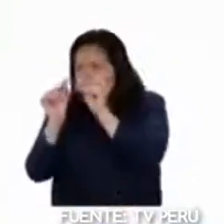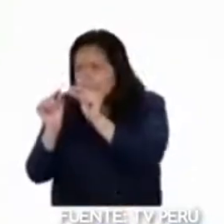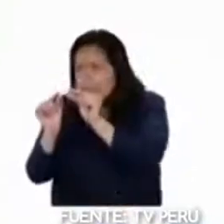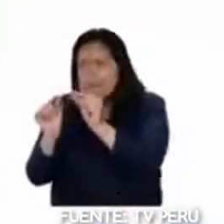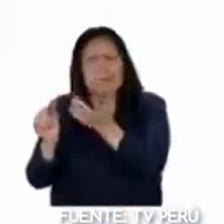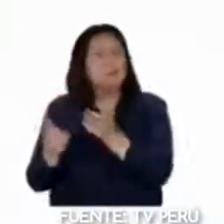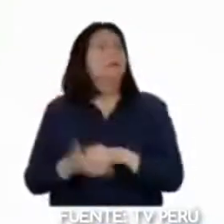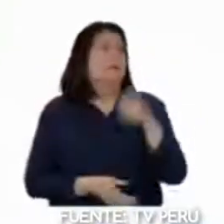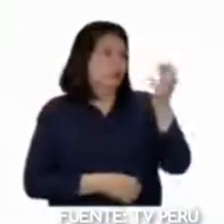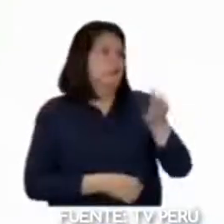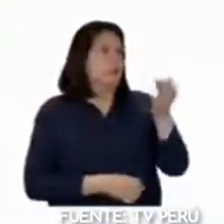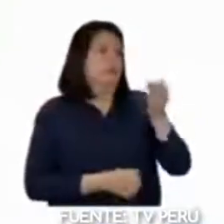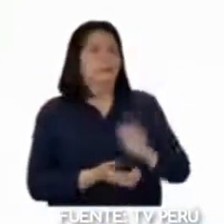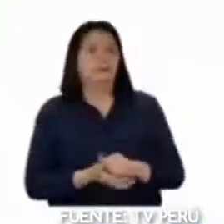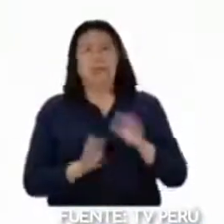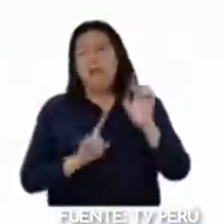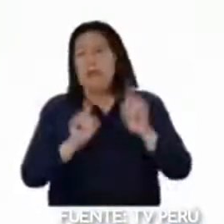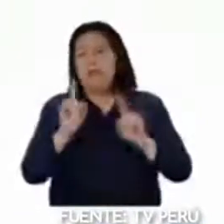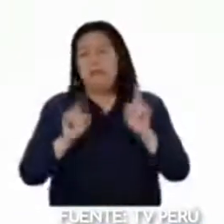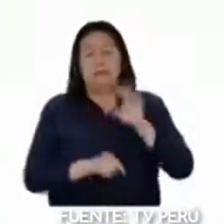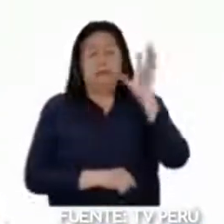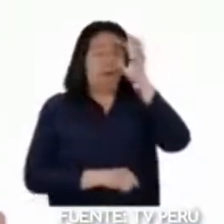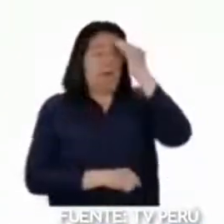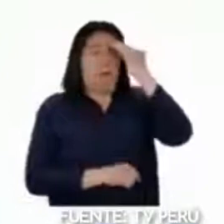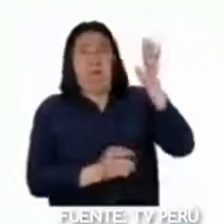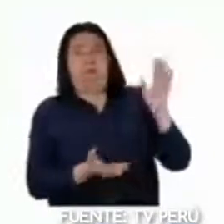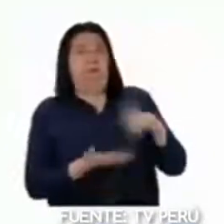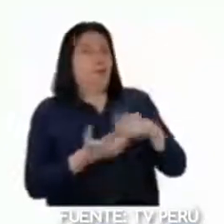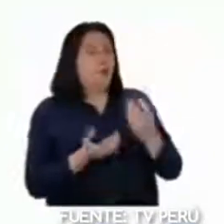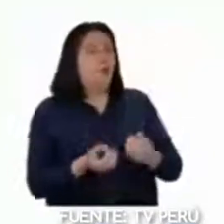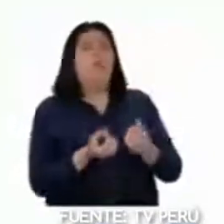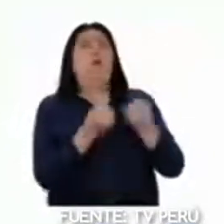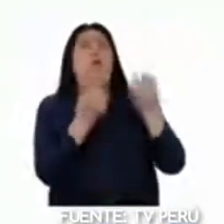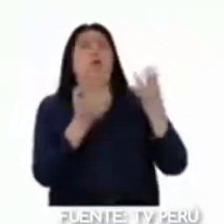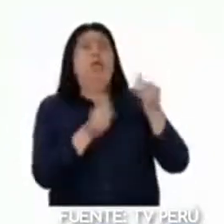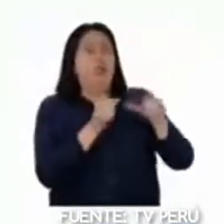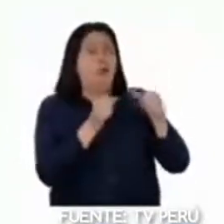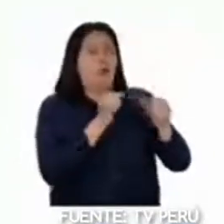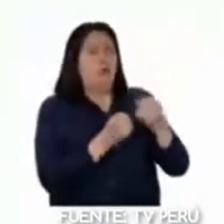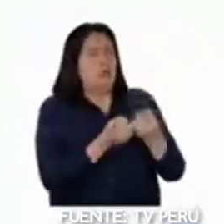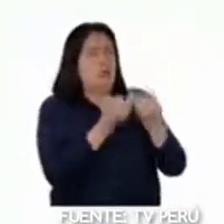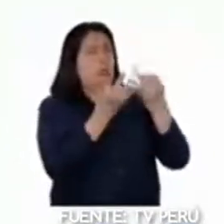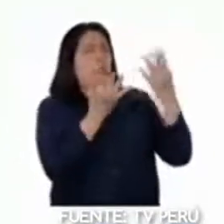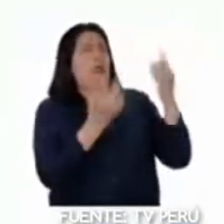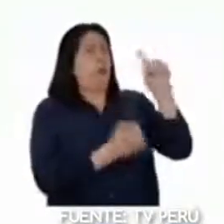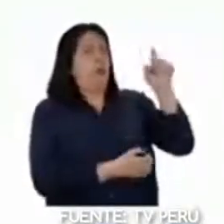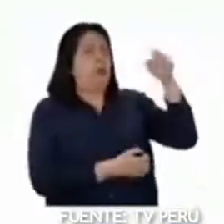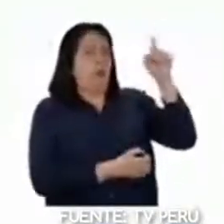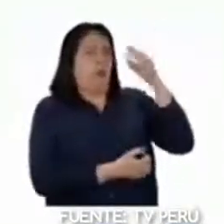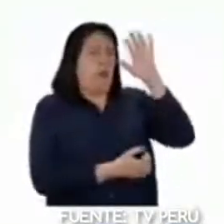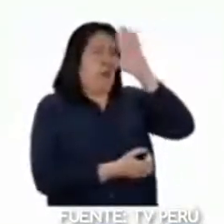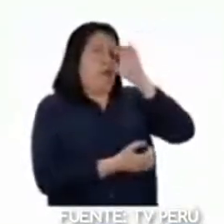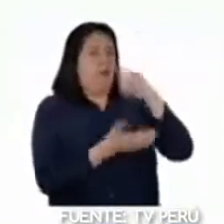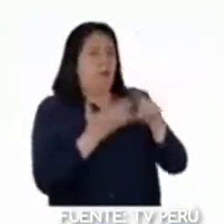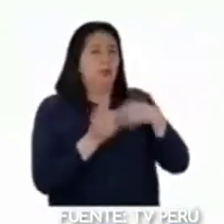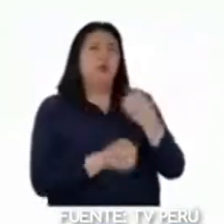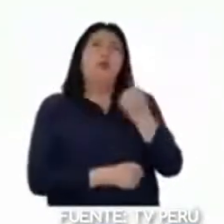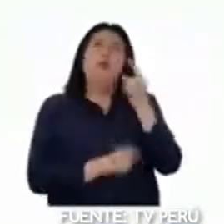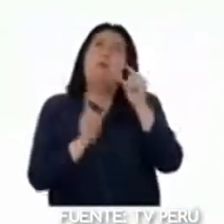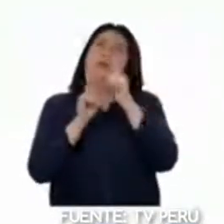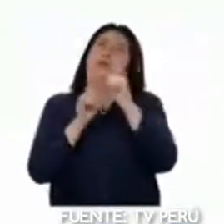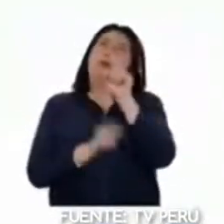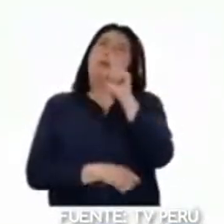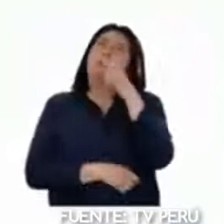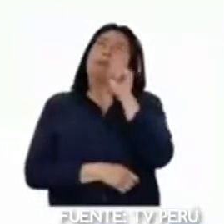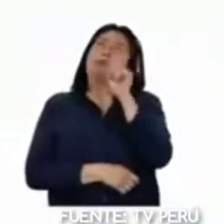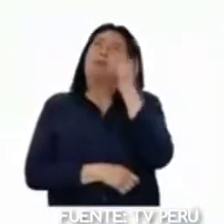notan. Es verdad. A veces no nos damos cuenta de lo que representa un número tan grande como 1 millón, si solo nos quedamos con las